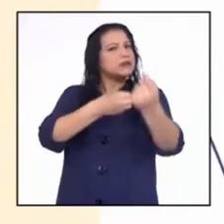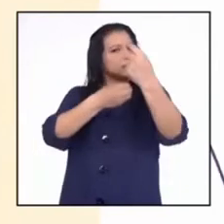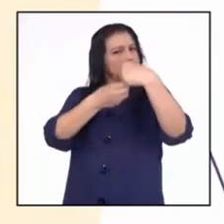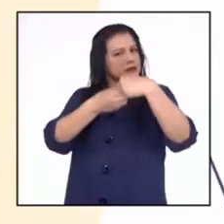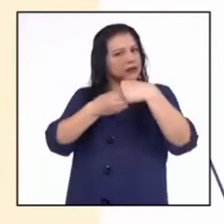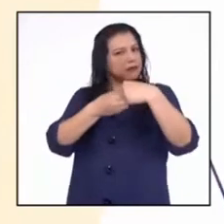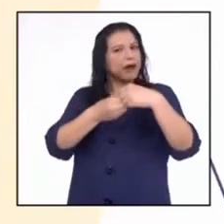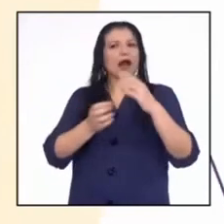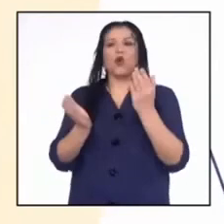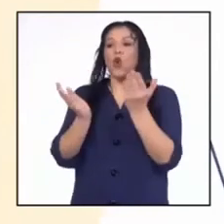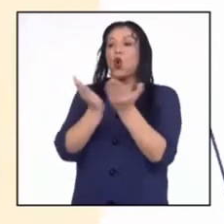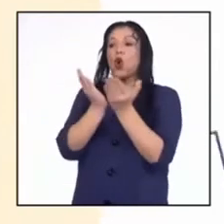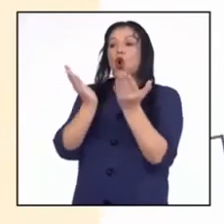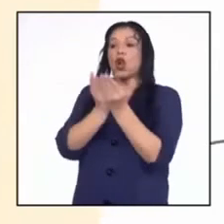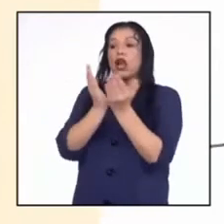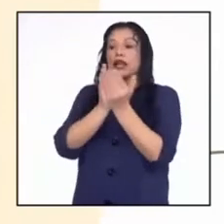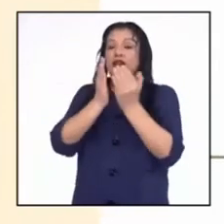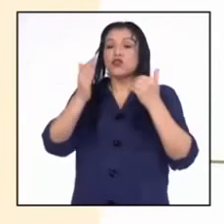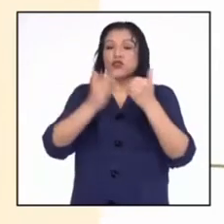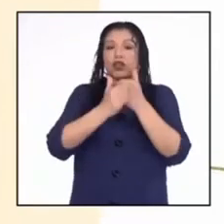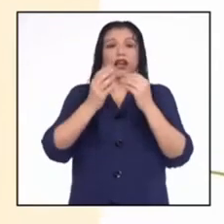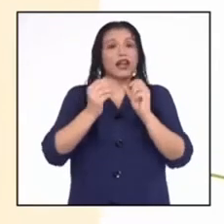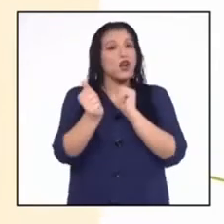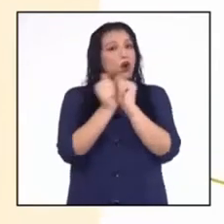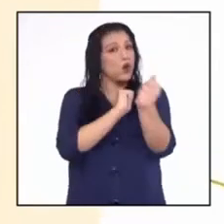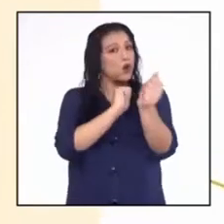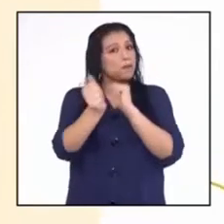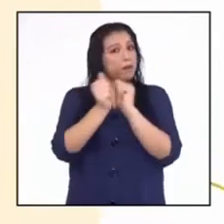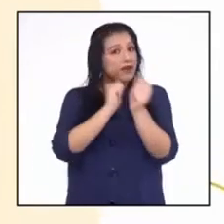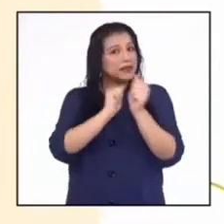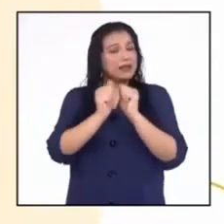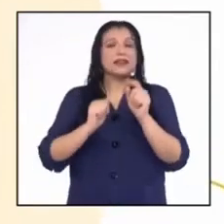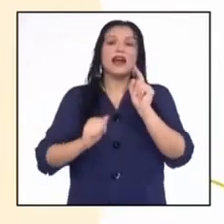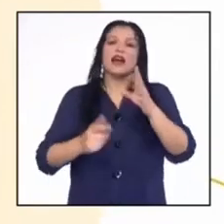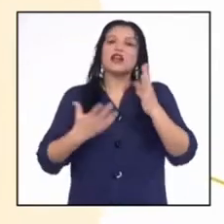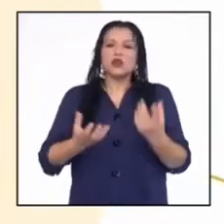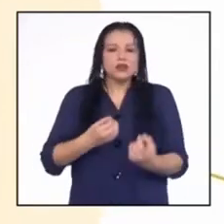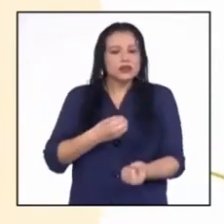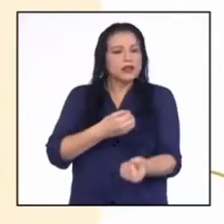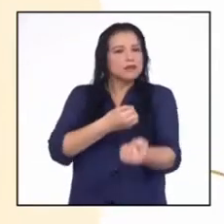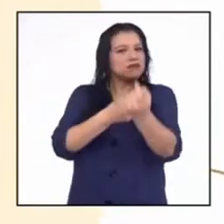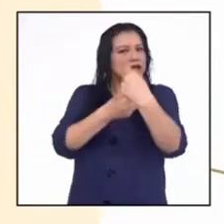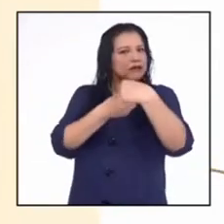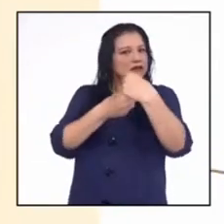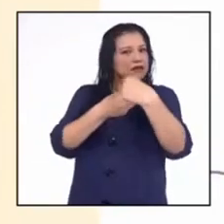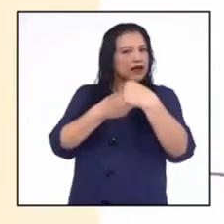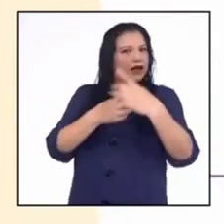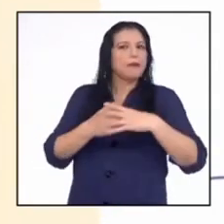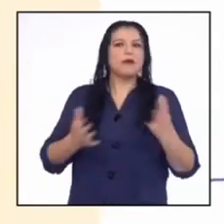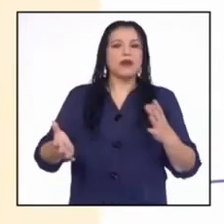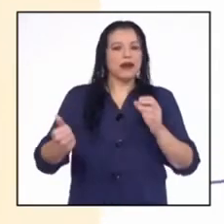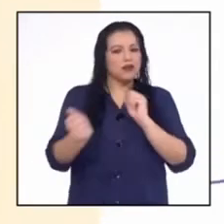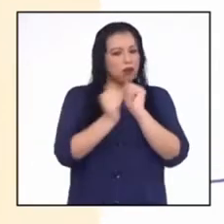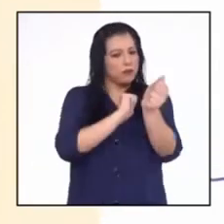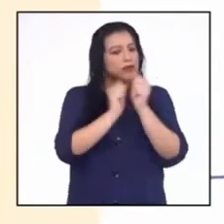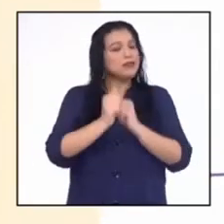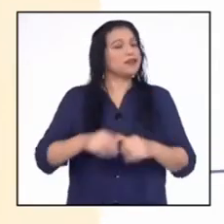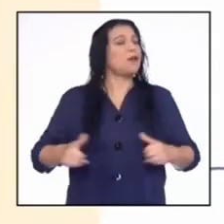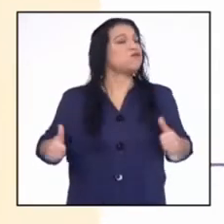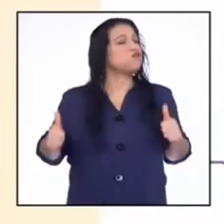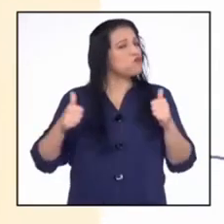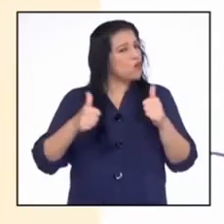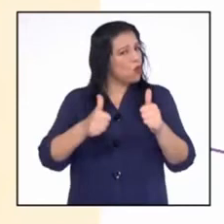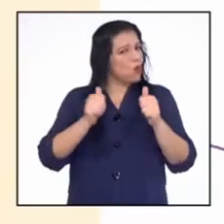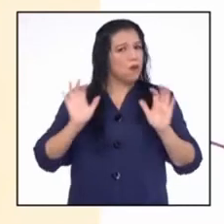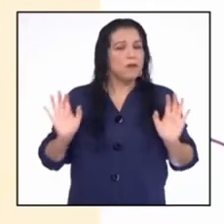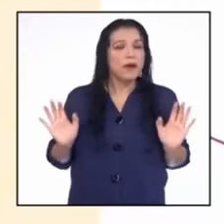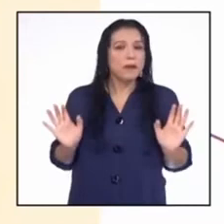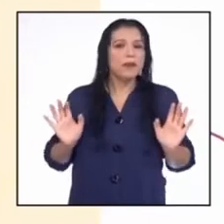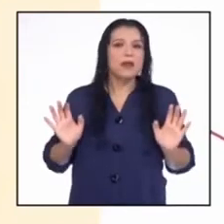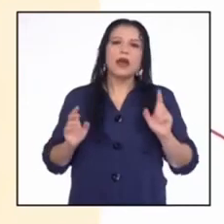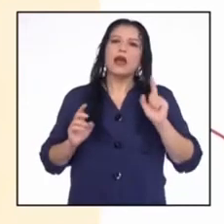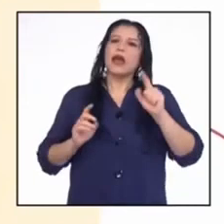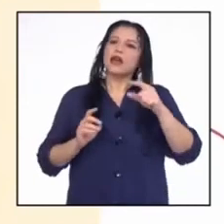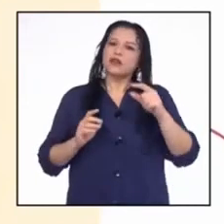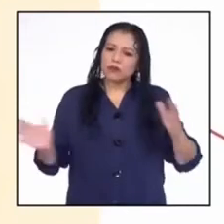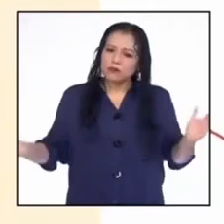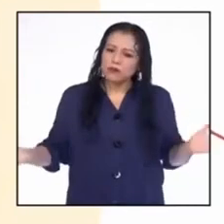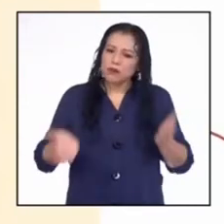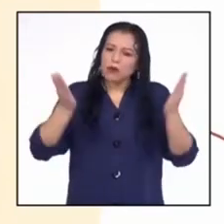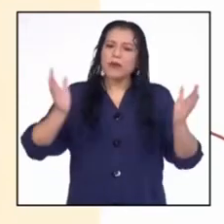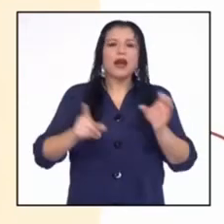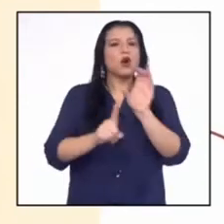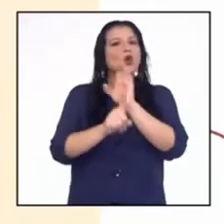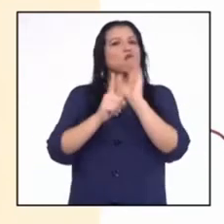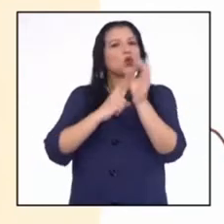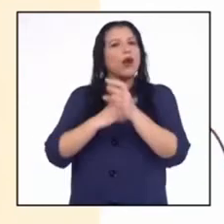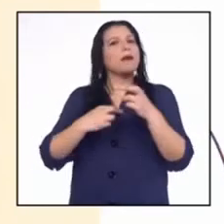a los colegios de la zona en concursos donde se integraban y había una competencia muy bonita. Eso promovía cultura